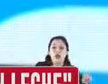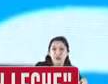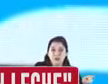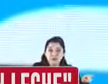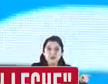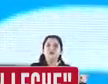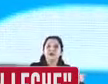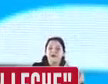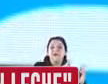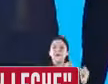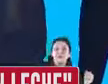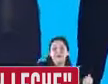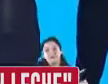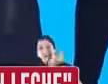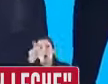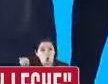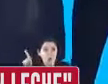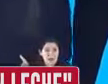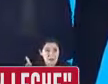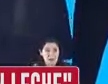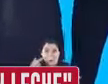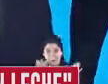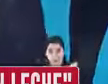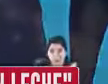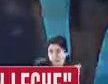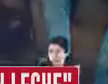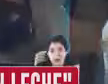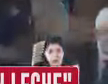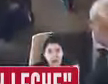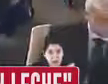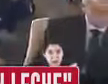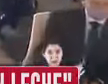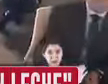puedo dar puedo dar cuenta sin embargo